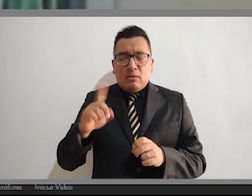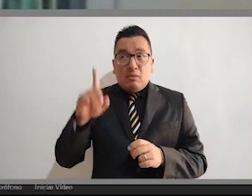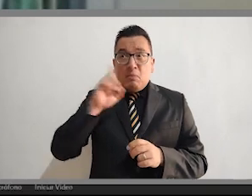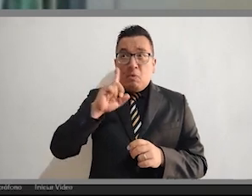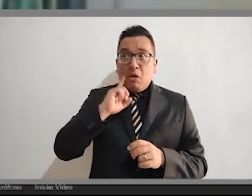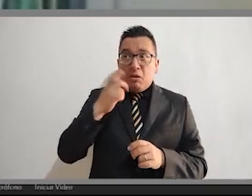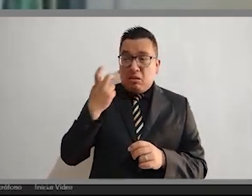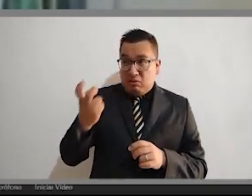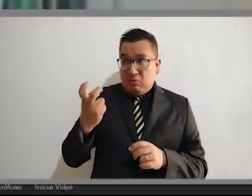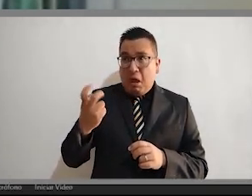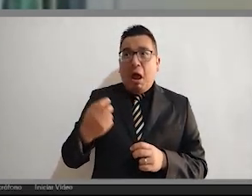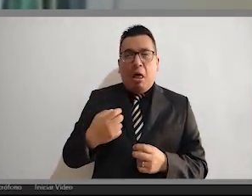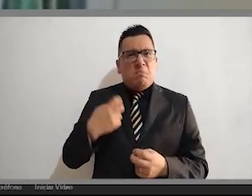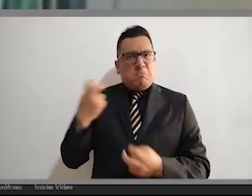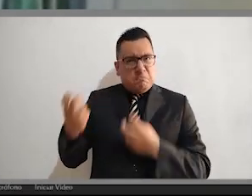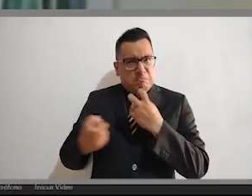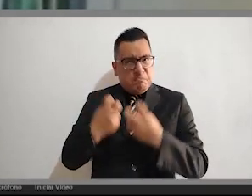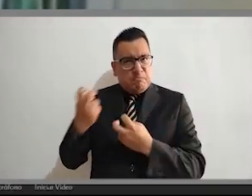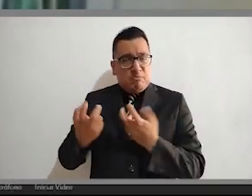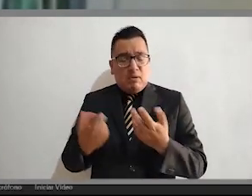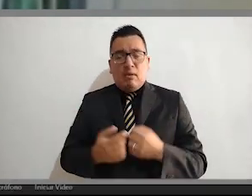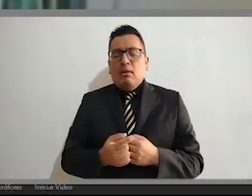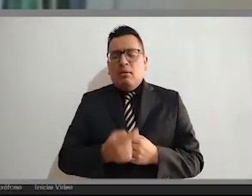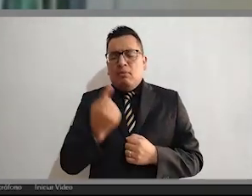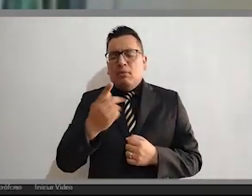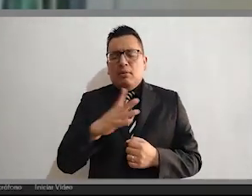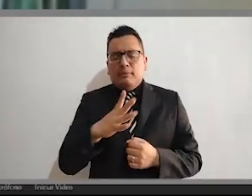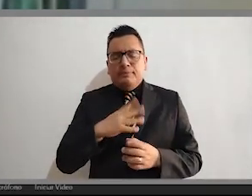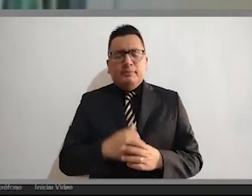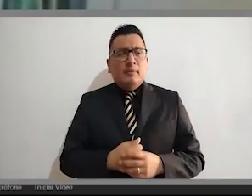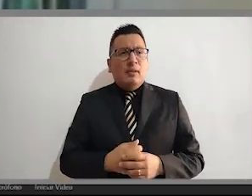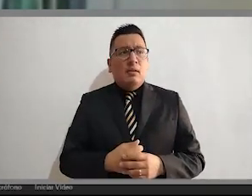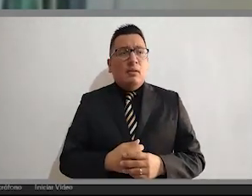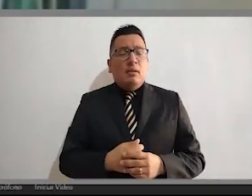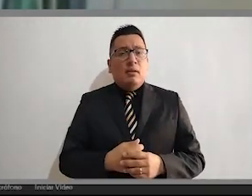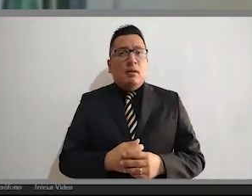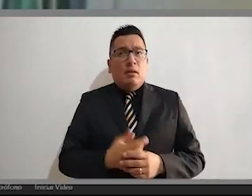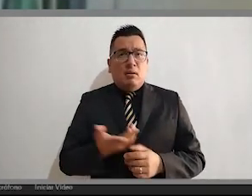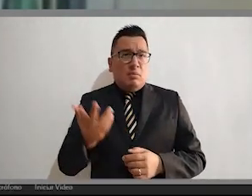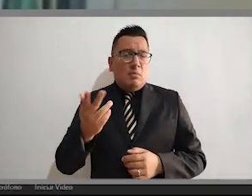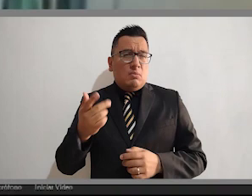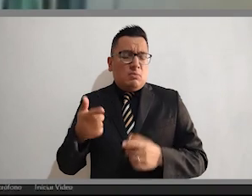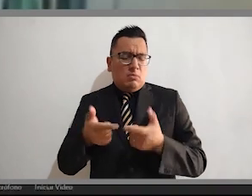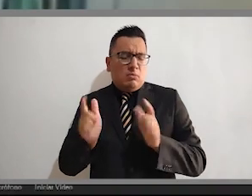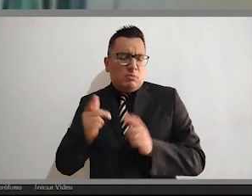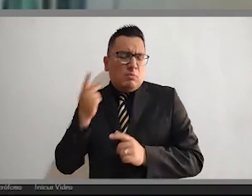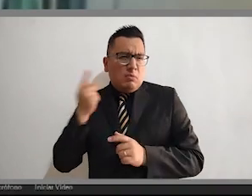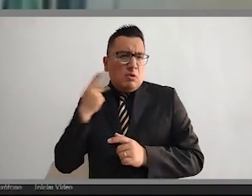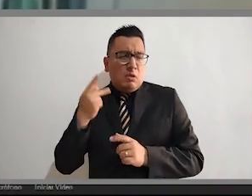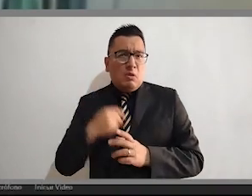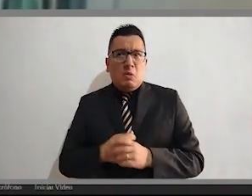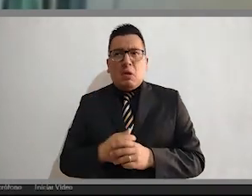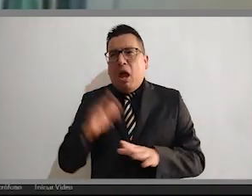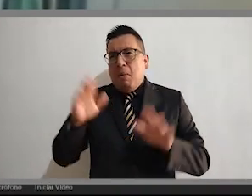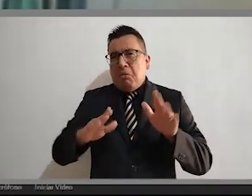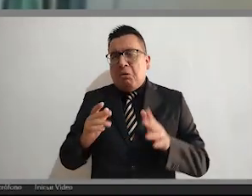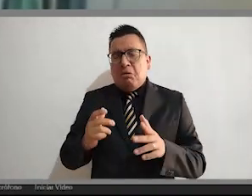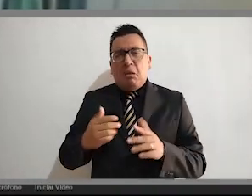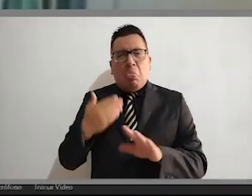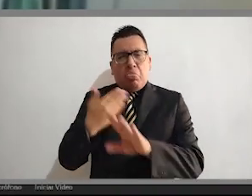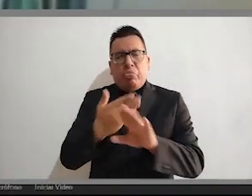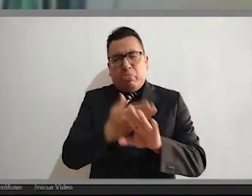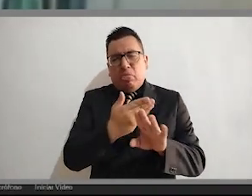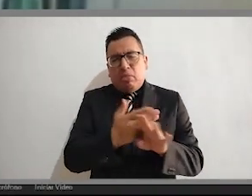de género. Porque pues también podemos ver que hay violencia política sin ningún cargo